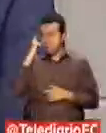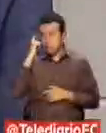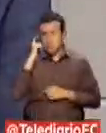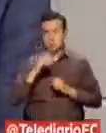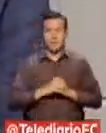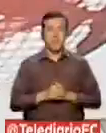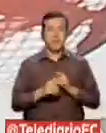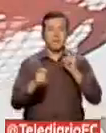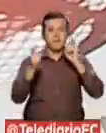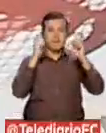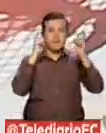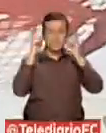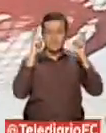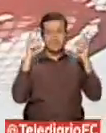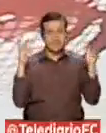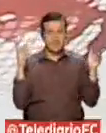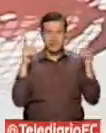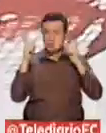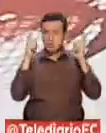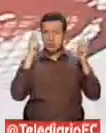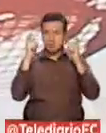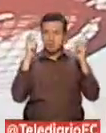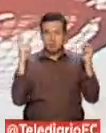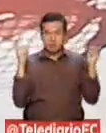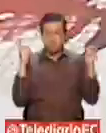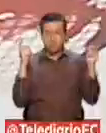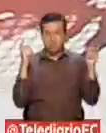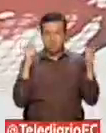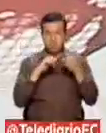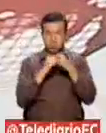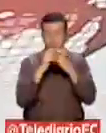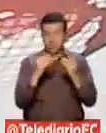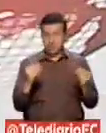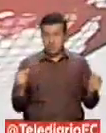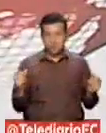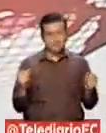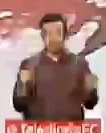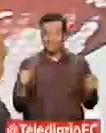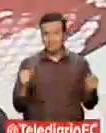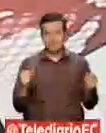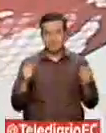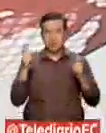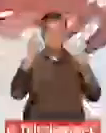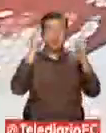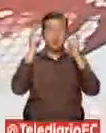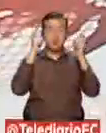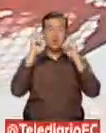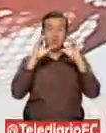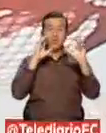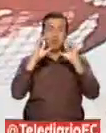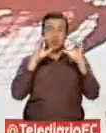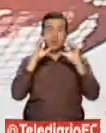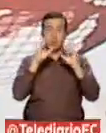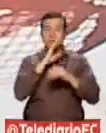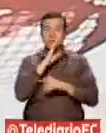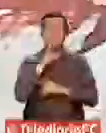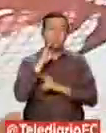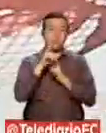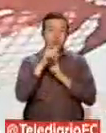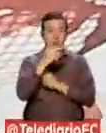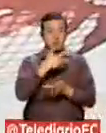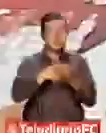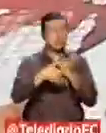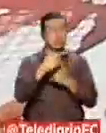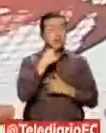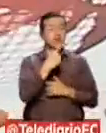no, regular, es que regulando no vas a resolver el problema. Si nosotros regulamos la conversación en un bar de gente que viene y se me